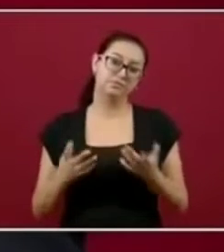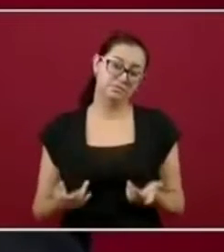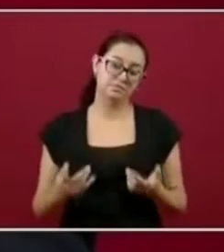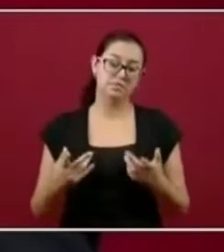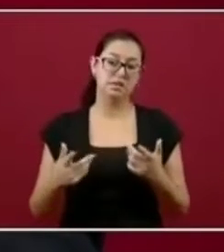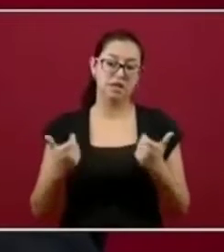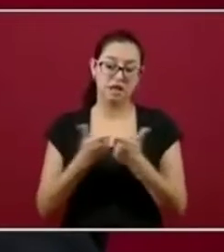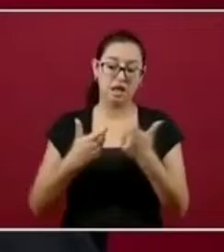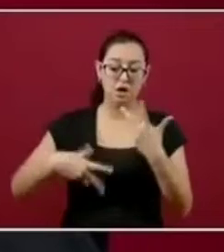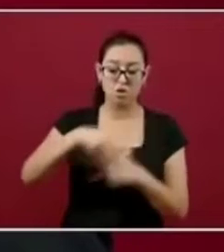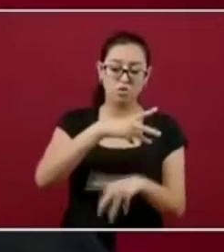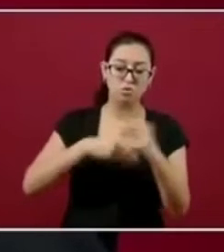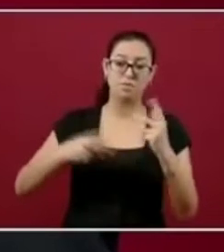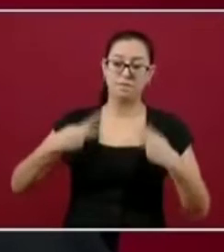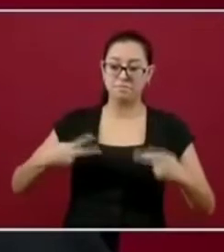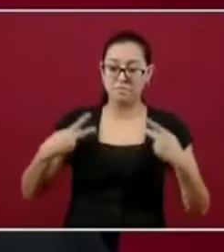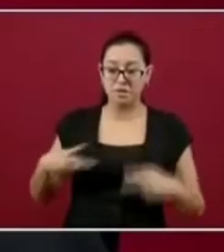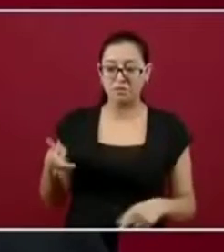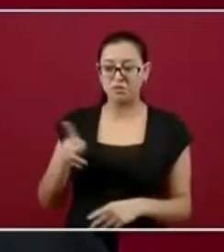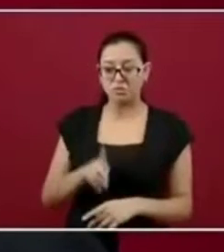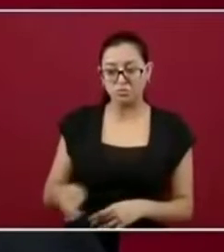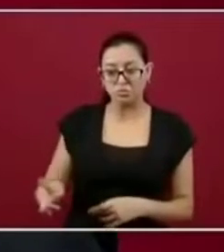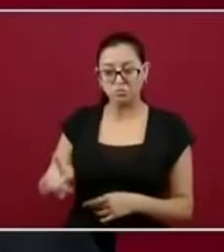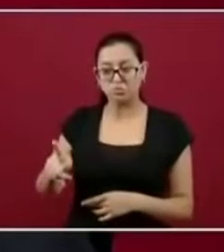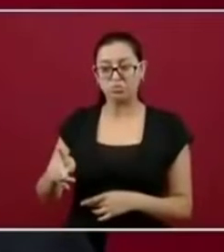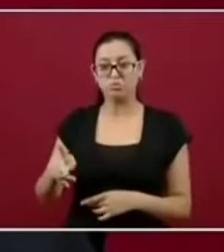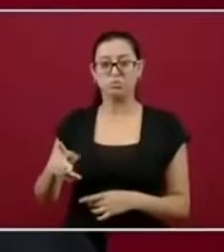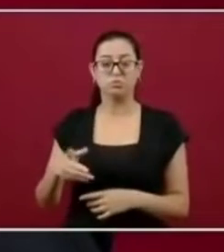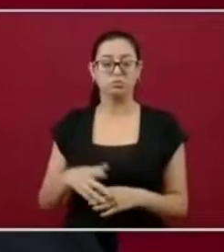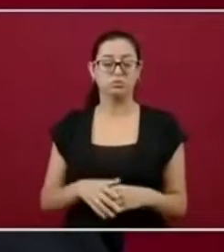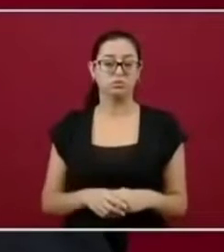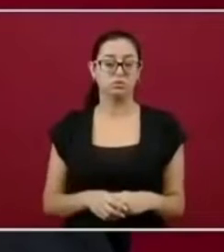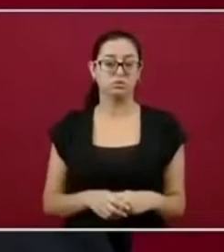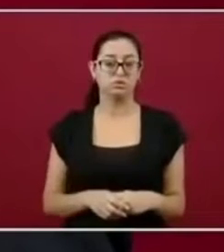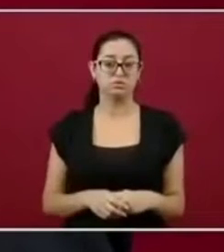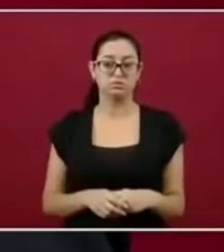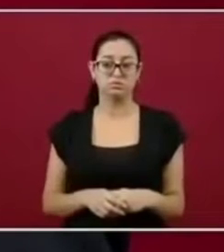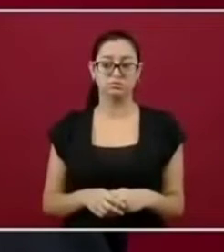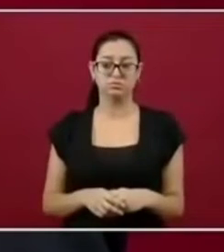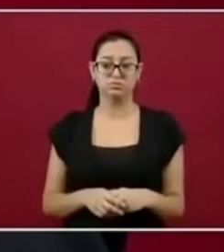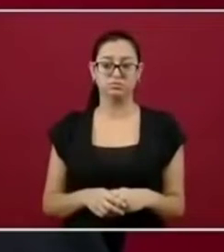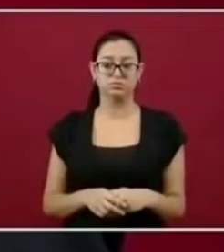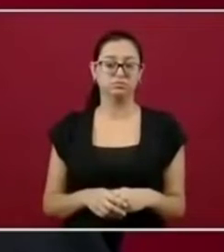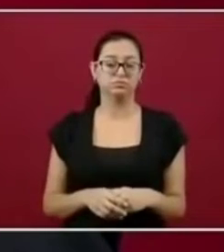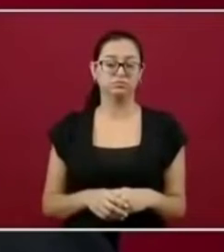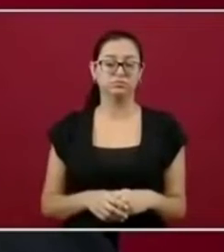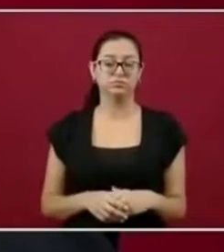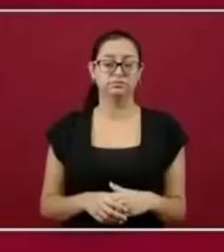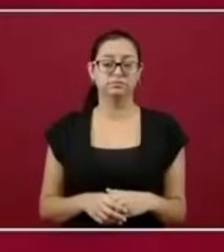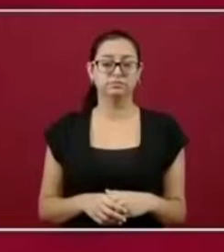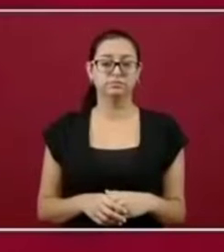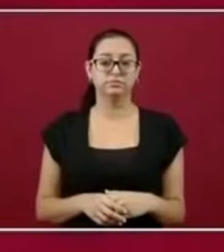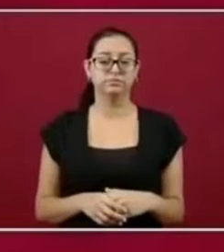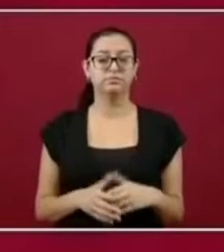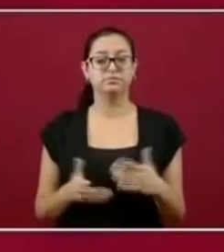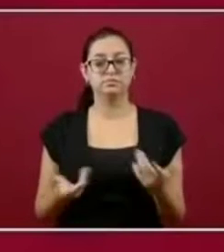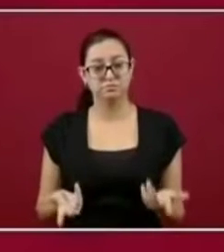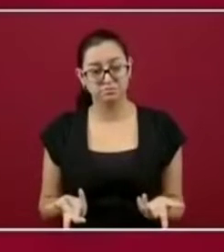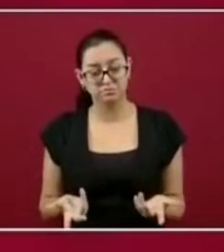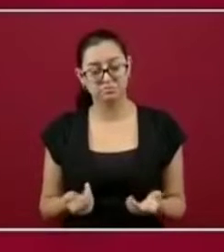popular, para la economía de los pueblos de México. Por